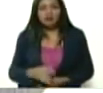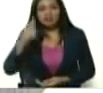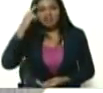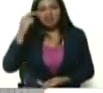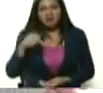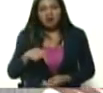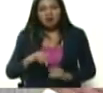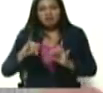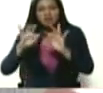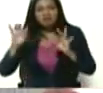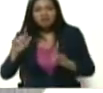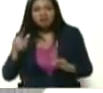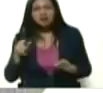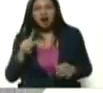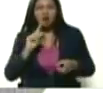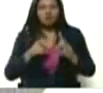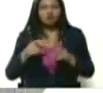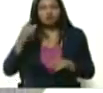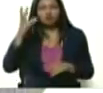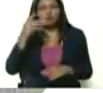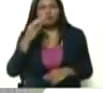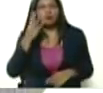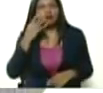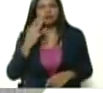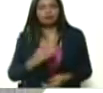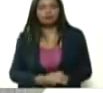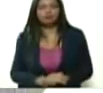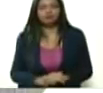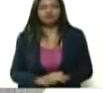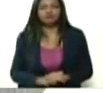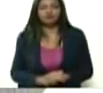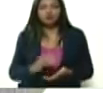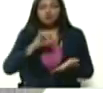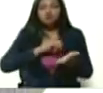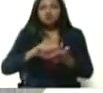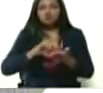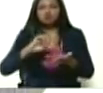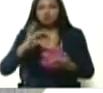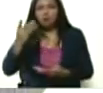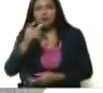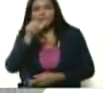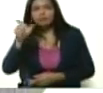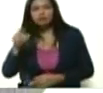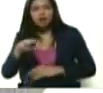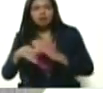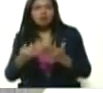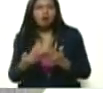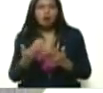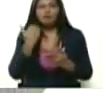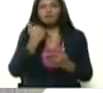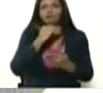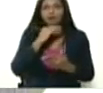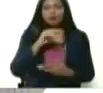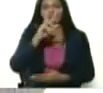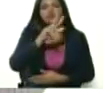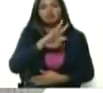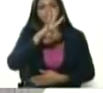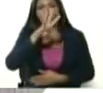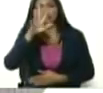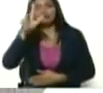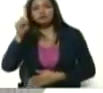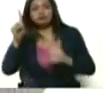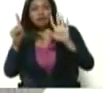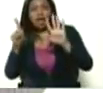hoy. Por dar alguna cifra, en Nueva York se cuenta para este momento con